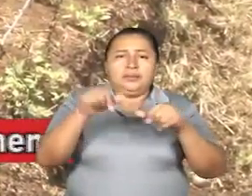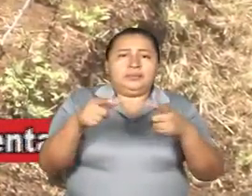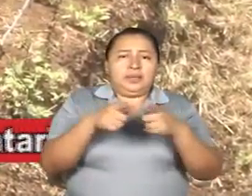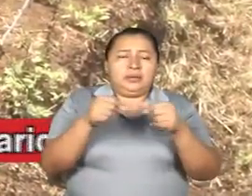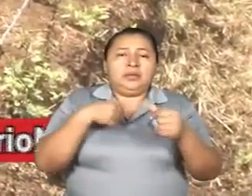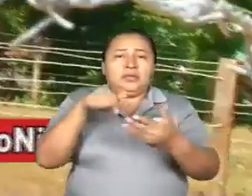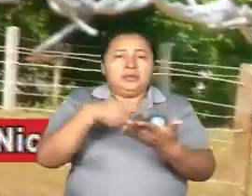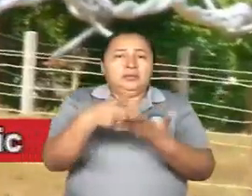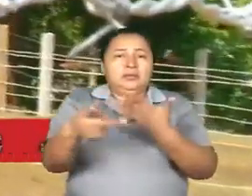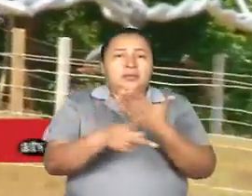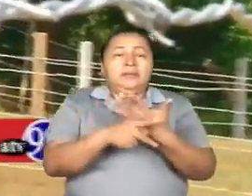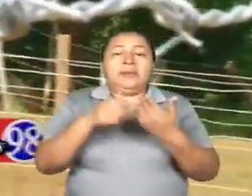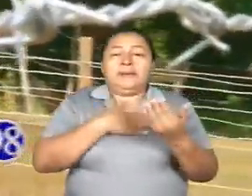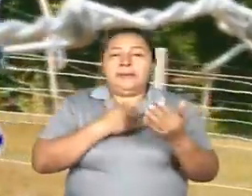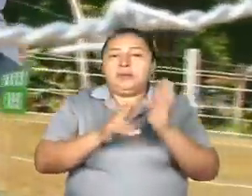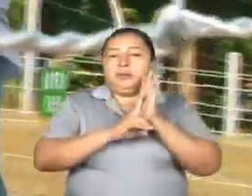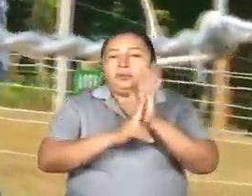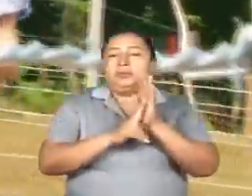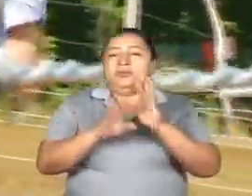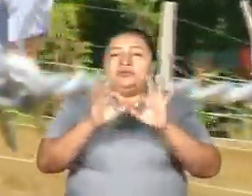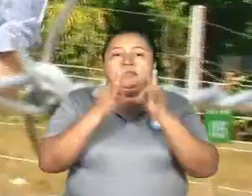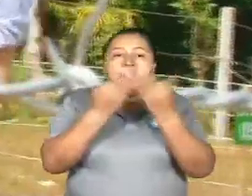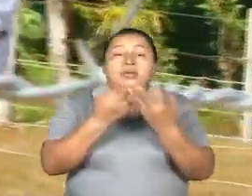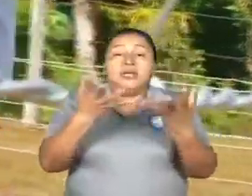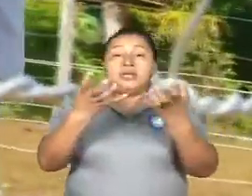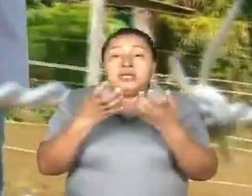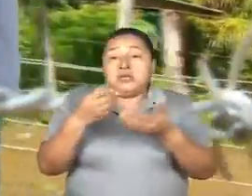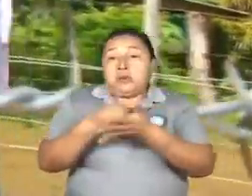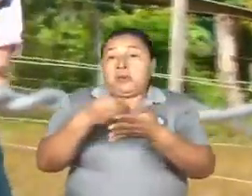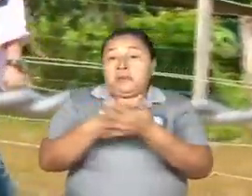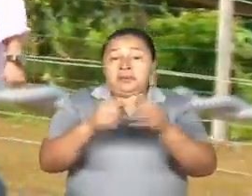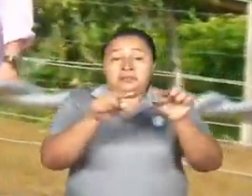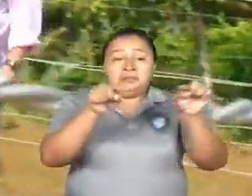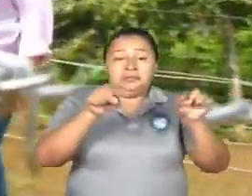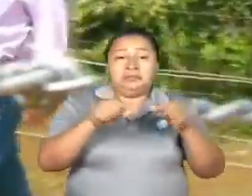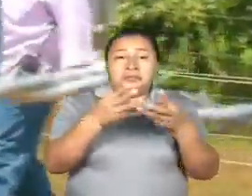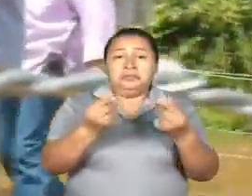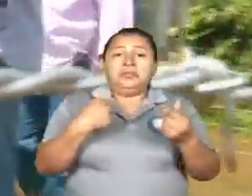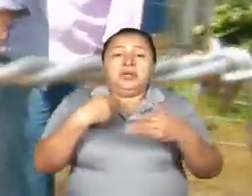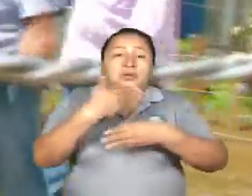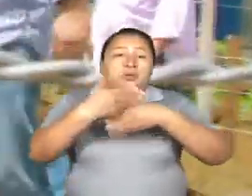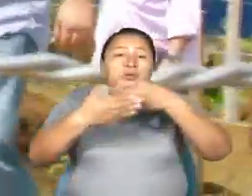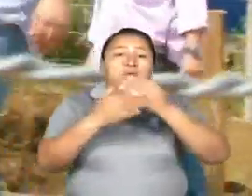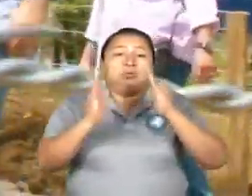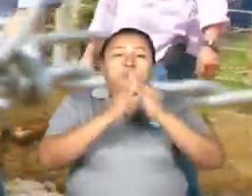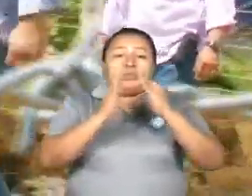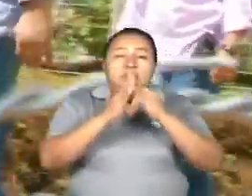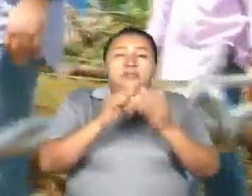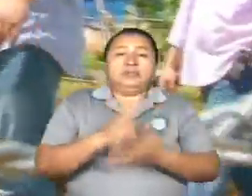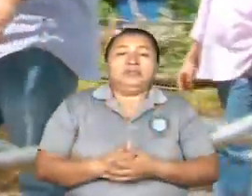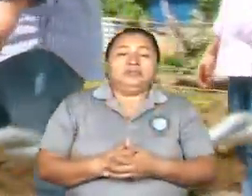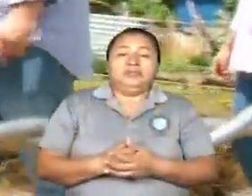programa para dar respuestas a las familias que deseen de un terreno para la construcción de su vivienda digna.